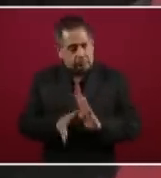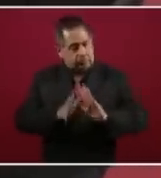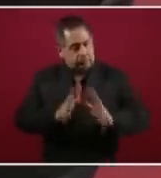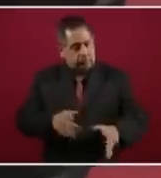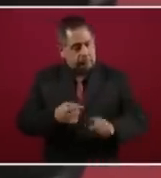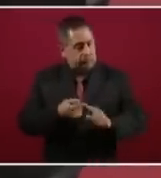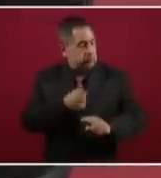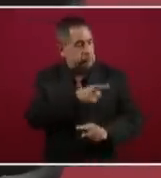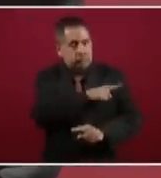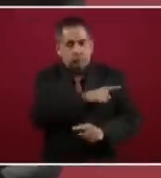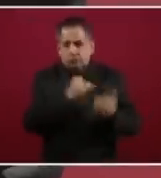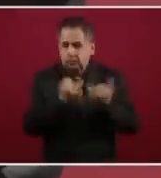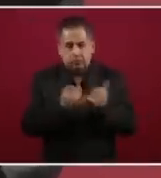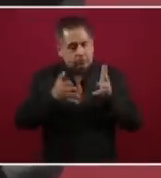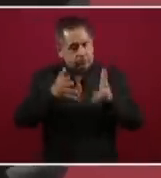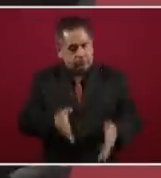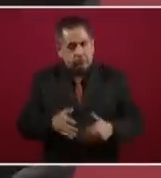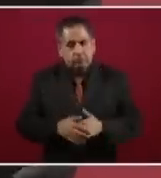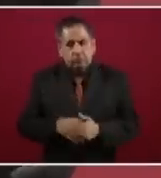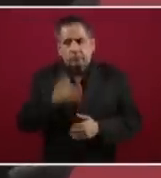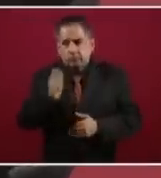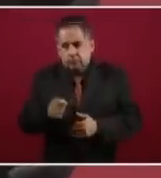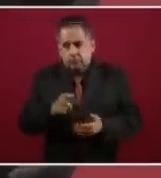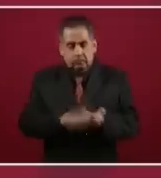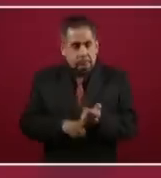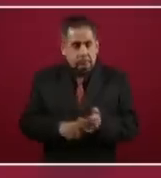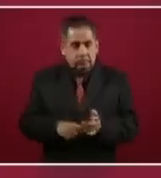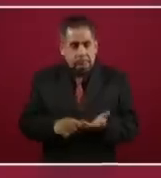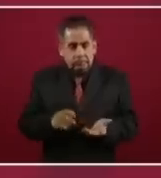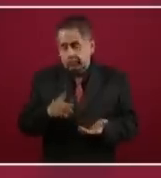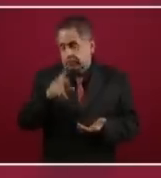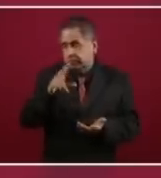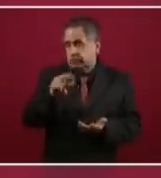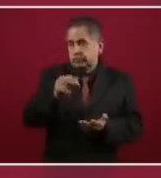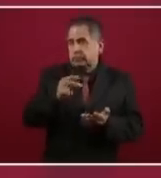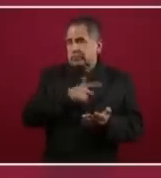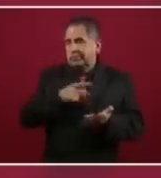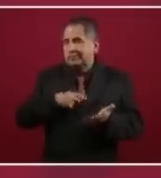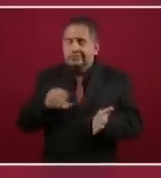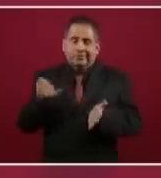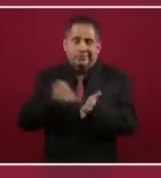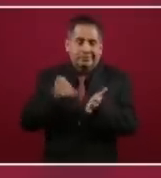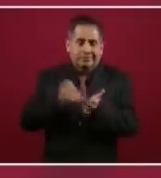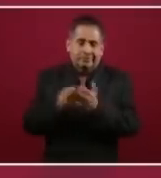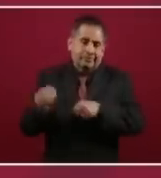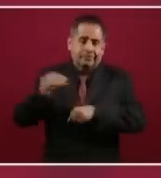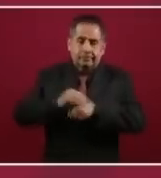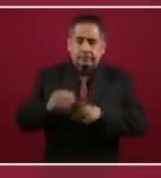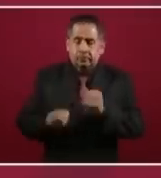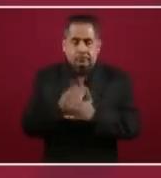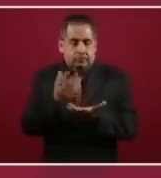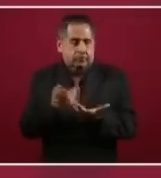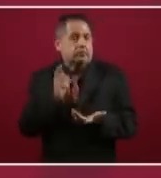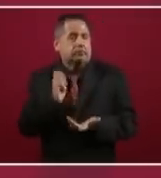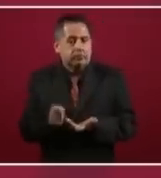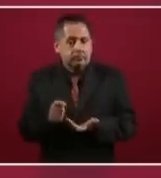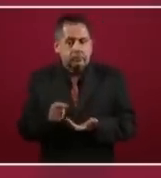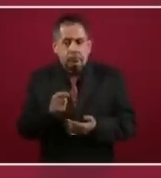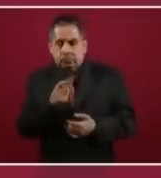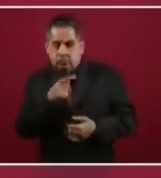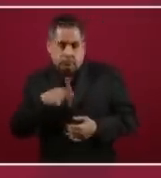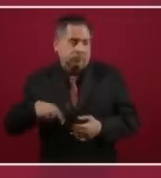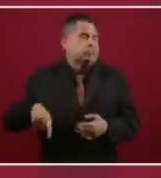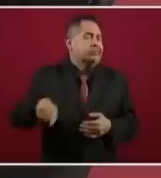Es para que no aumenten impuestos, para que no haya impuestos nuevos,